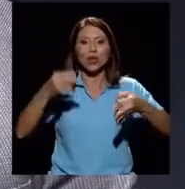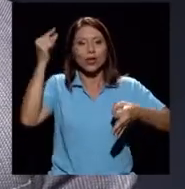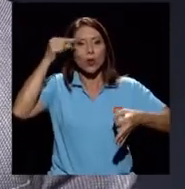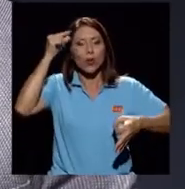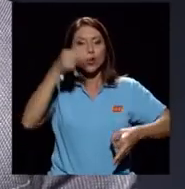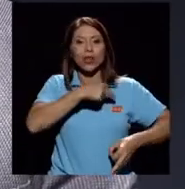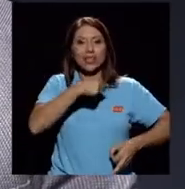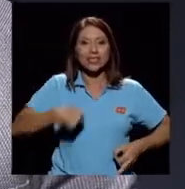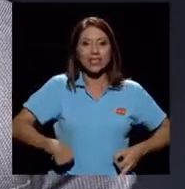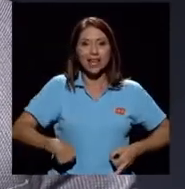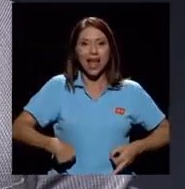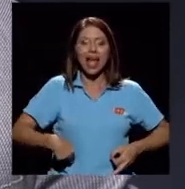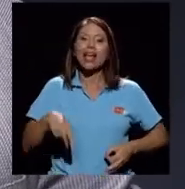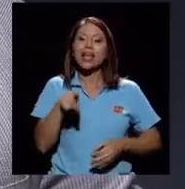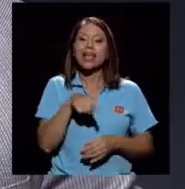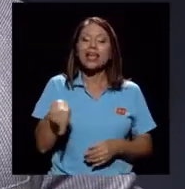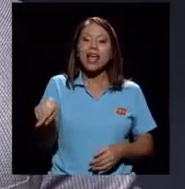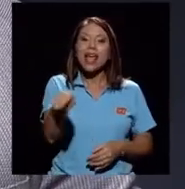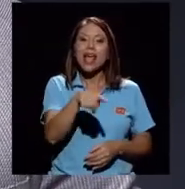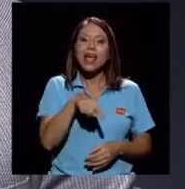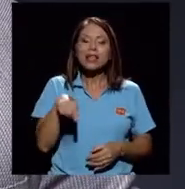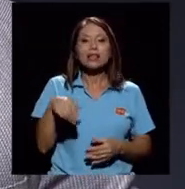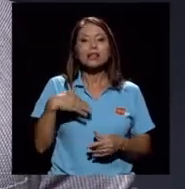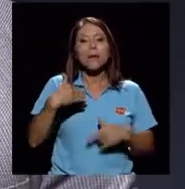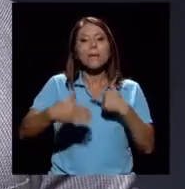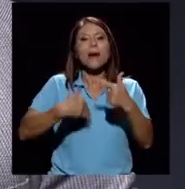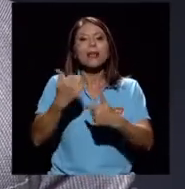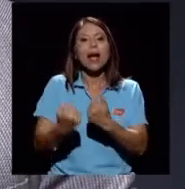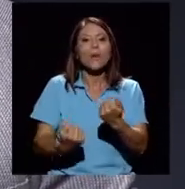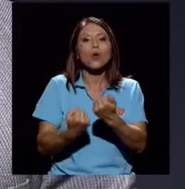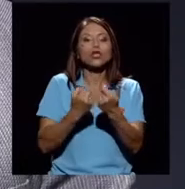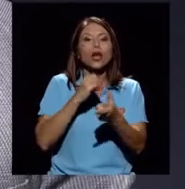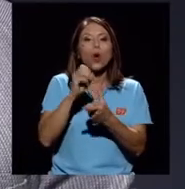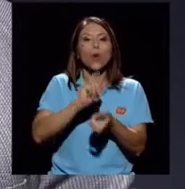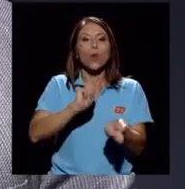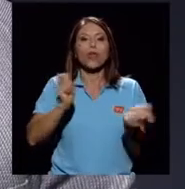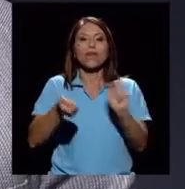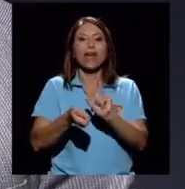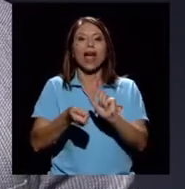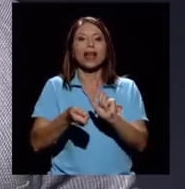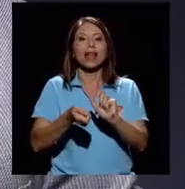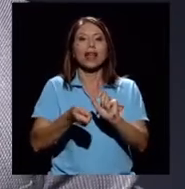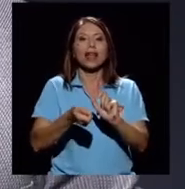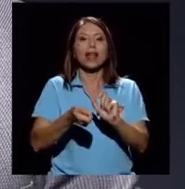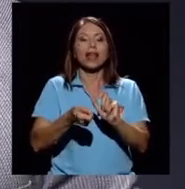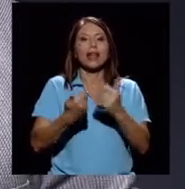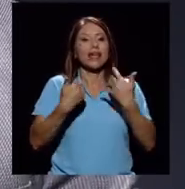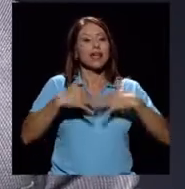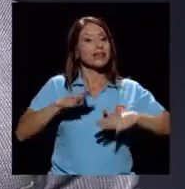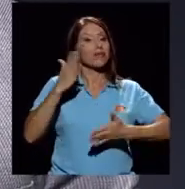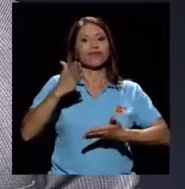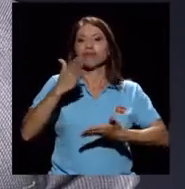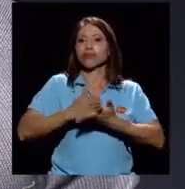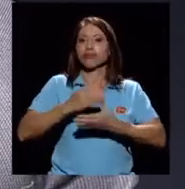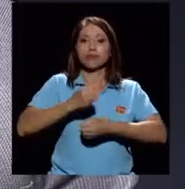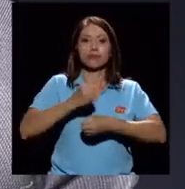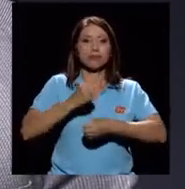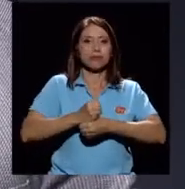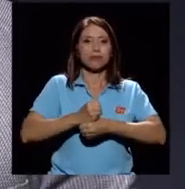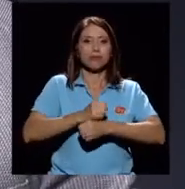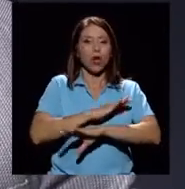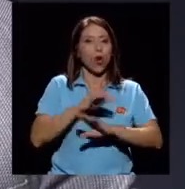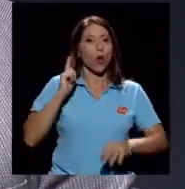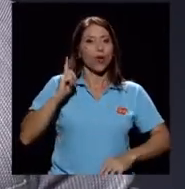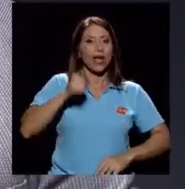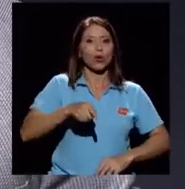a modificar el retiro obligatorio a los 68 años para que pueda permitir salir